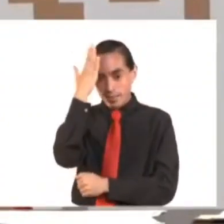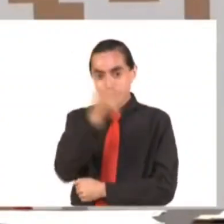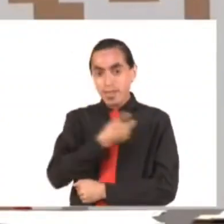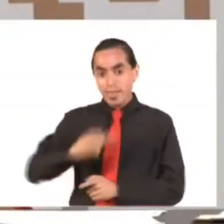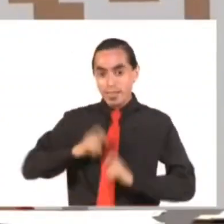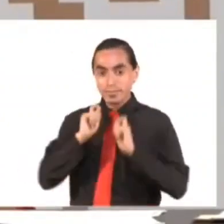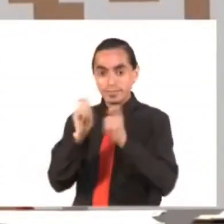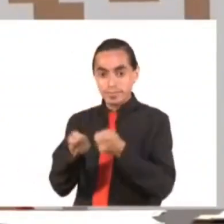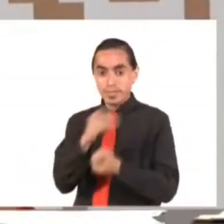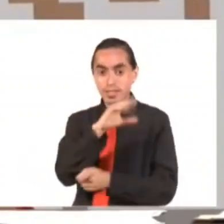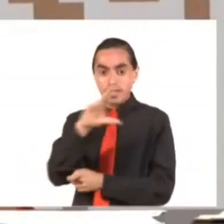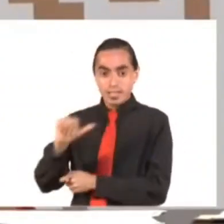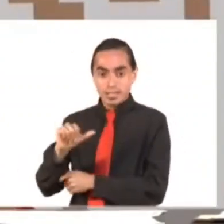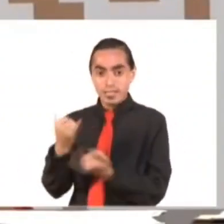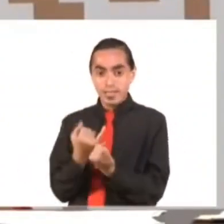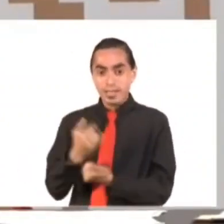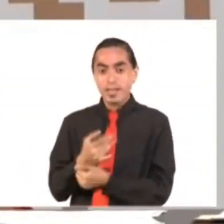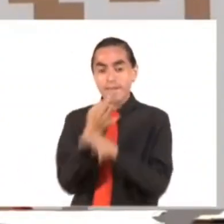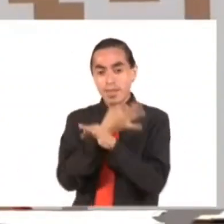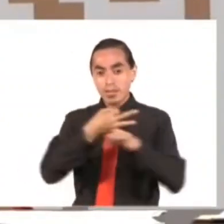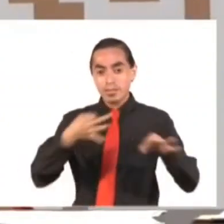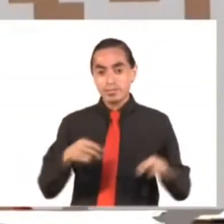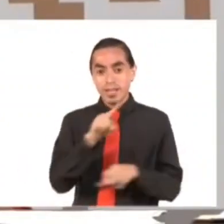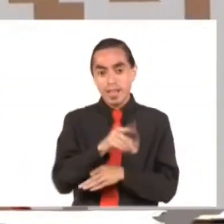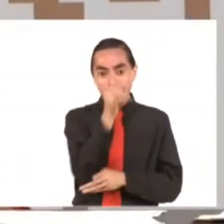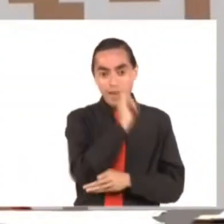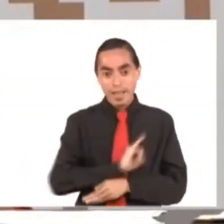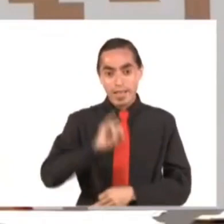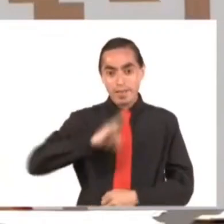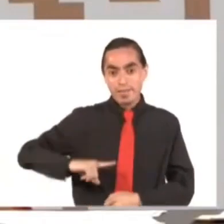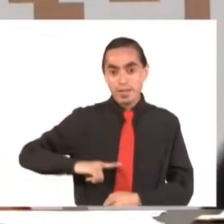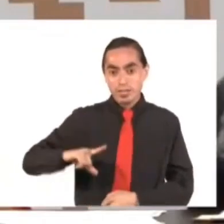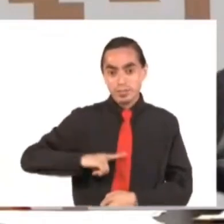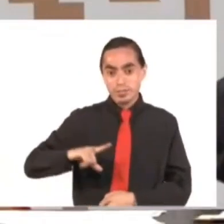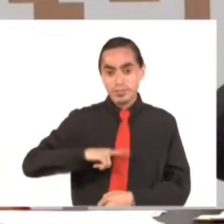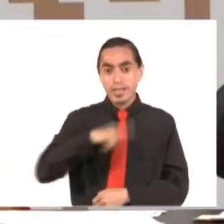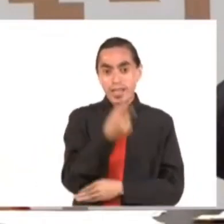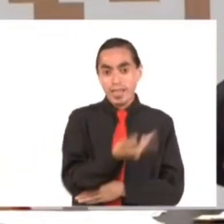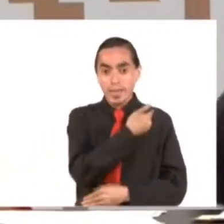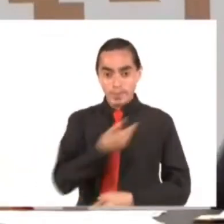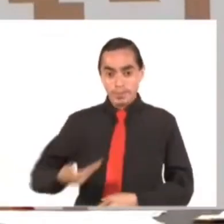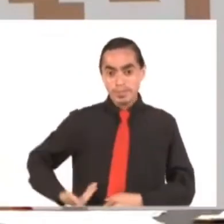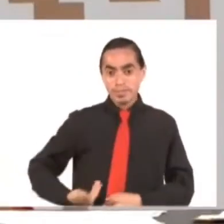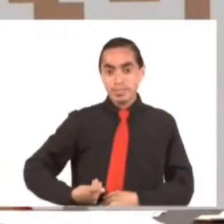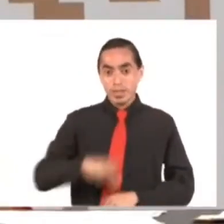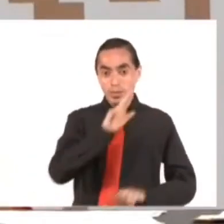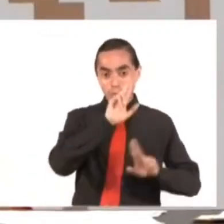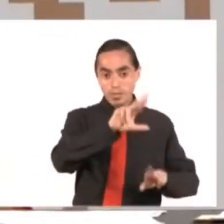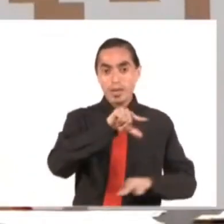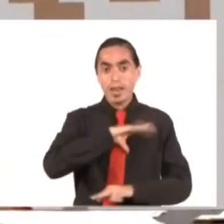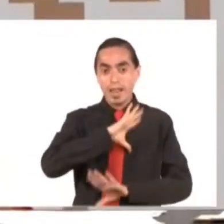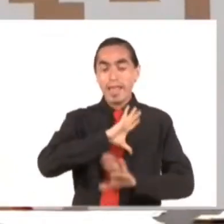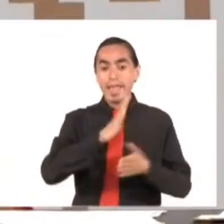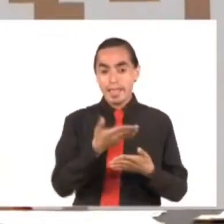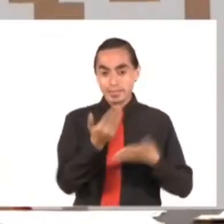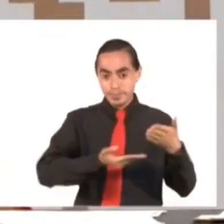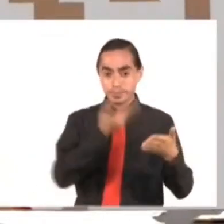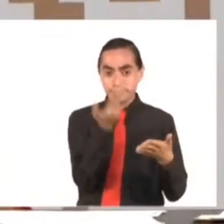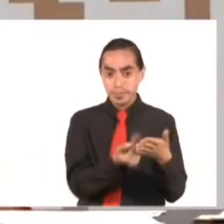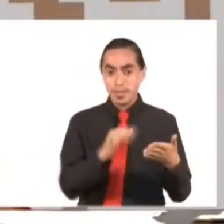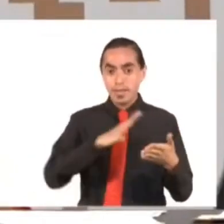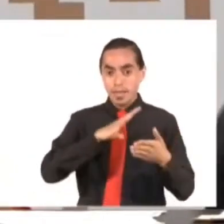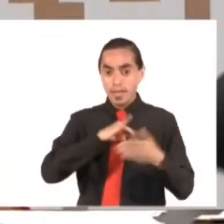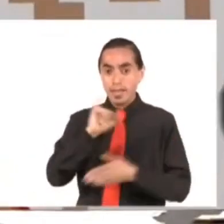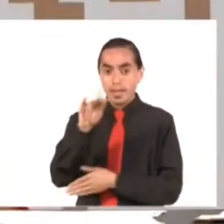se informa a la Asamblea General que la jefa de Gobierno, en su carácter de presidenta honoraria, ha tenido a bien proponer que el